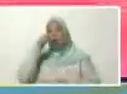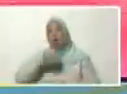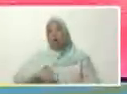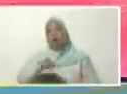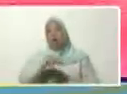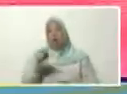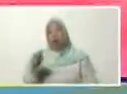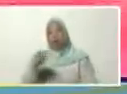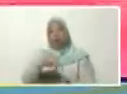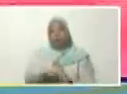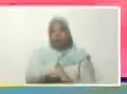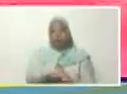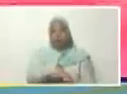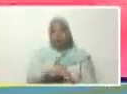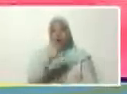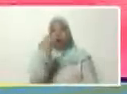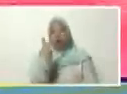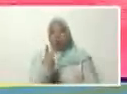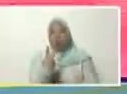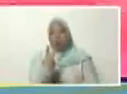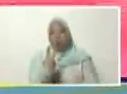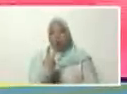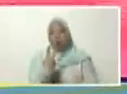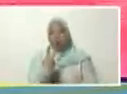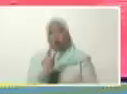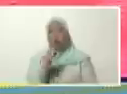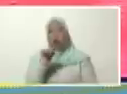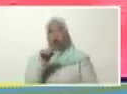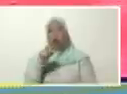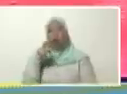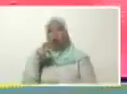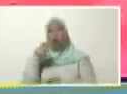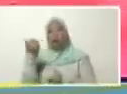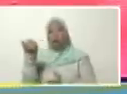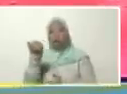Venezuela. Y dos, cometieron un crimen